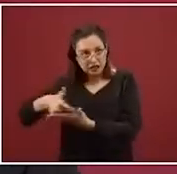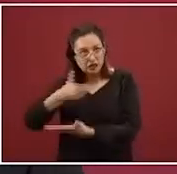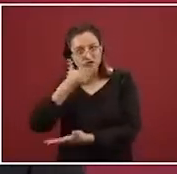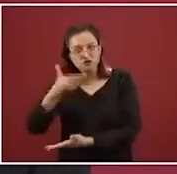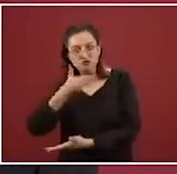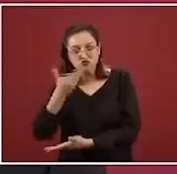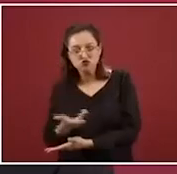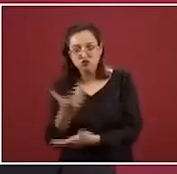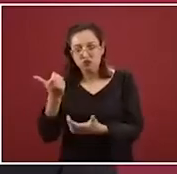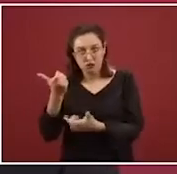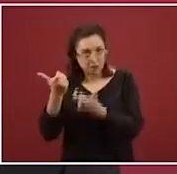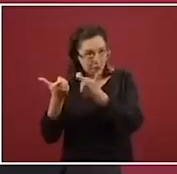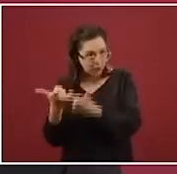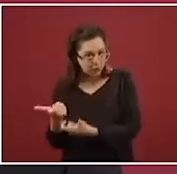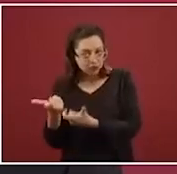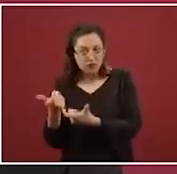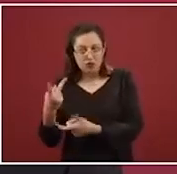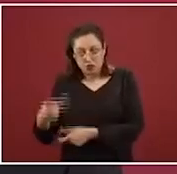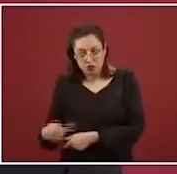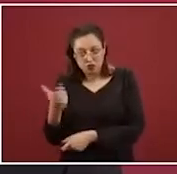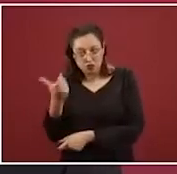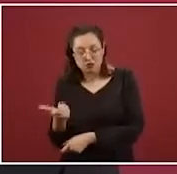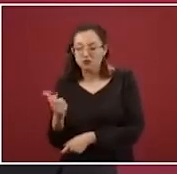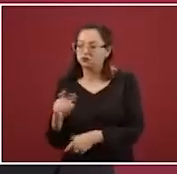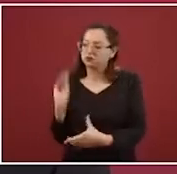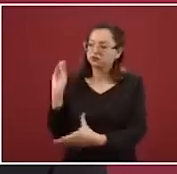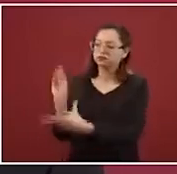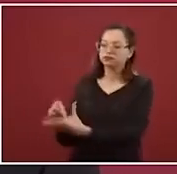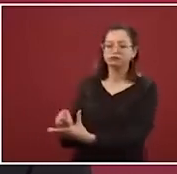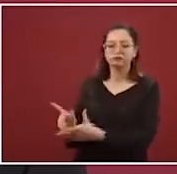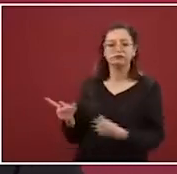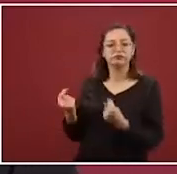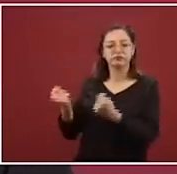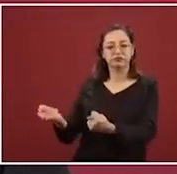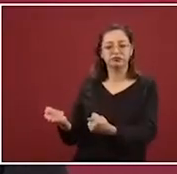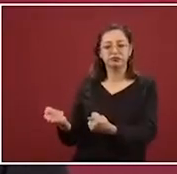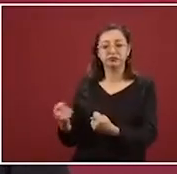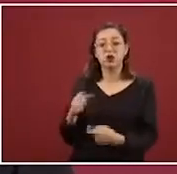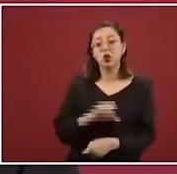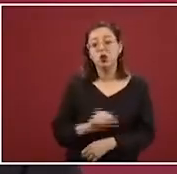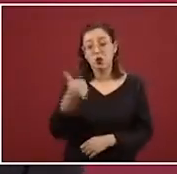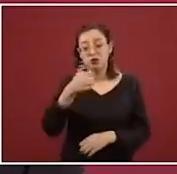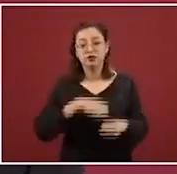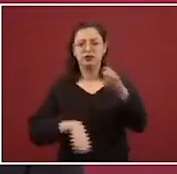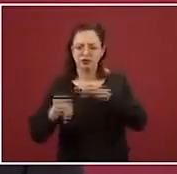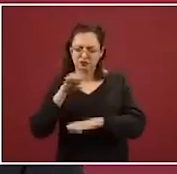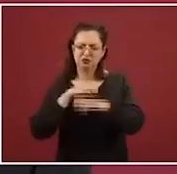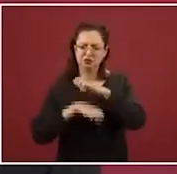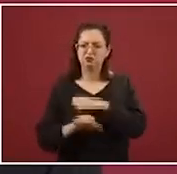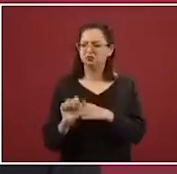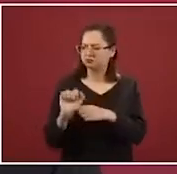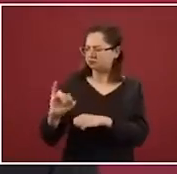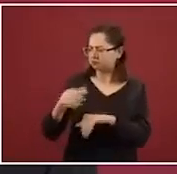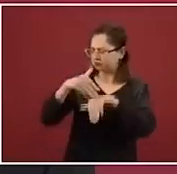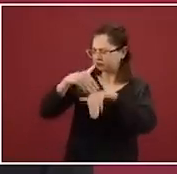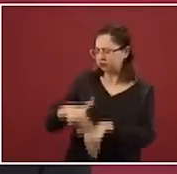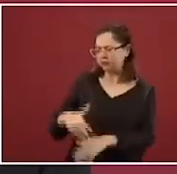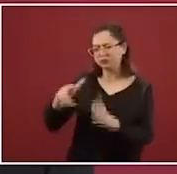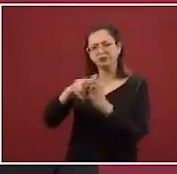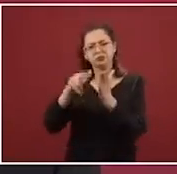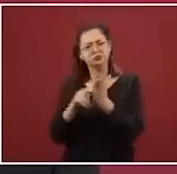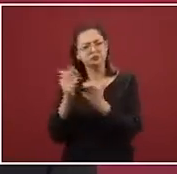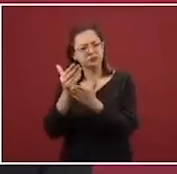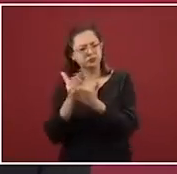bueno, ni siquiera los precios los tienen en pesos mexicanos. Mientras que hay otras empresas que cumplen y responden a